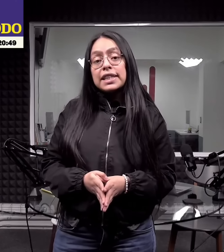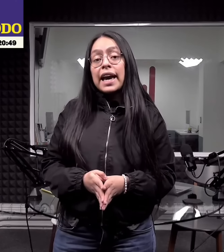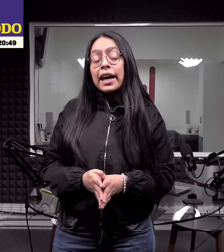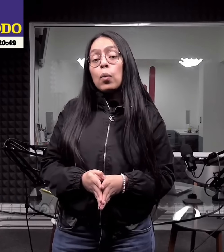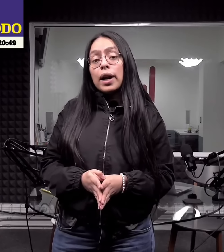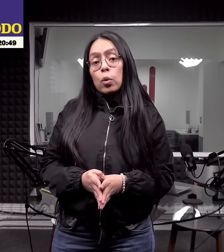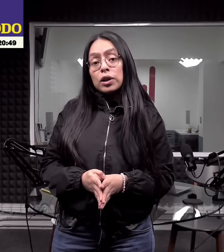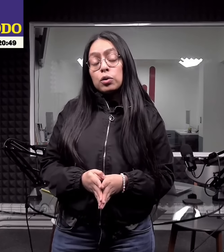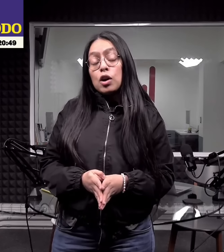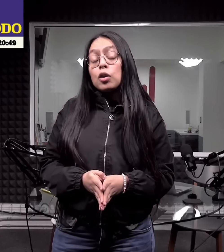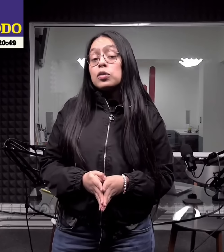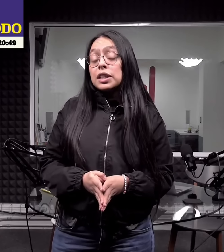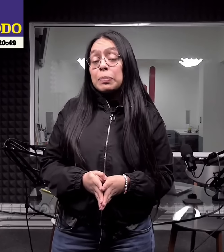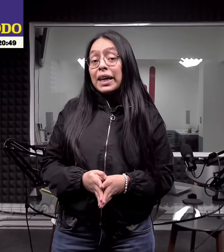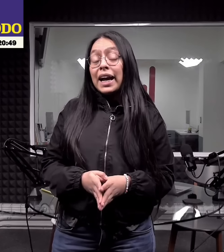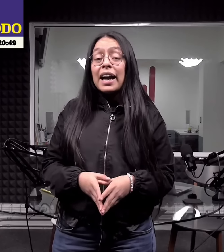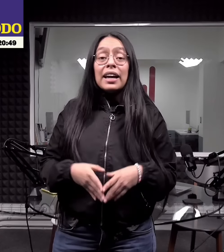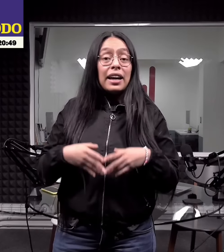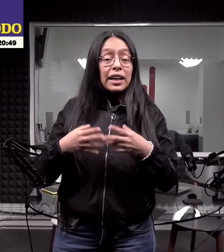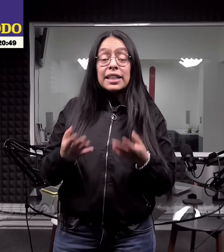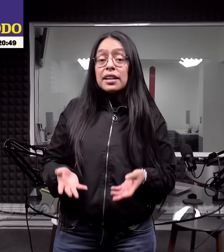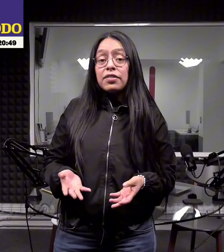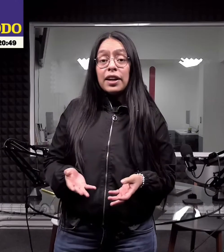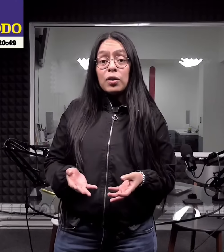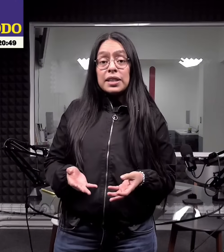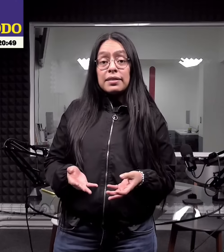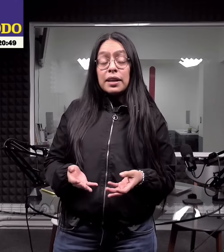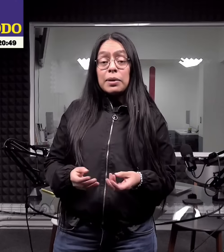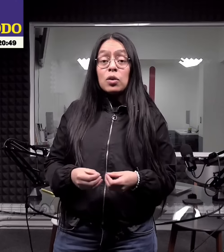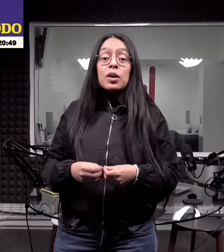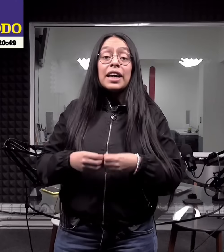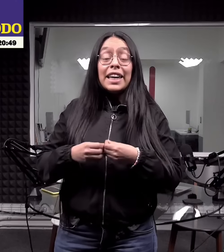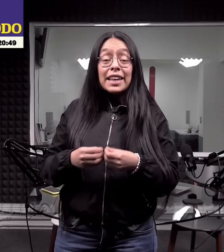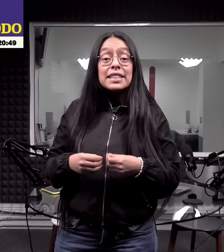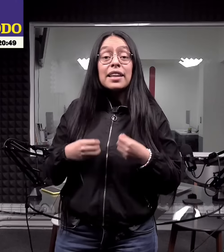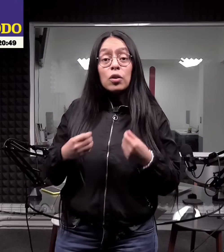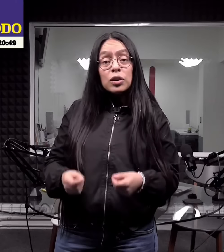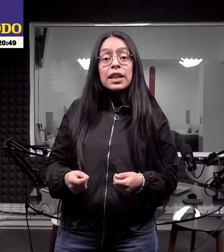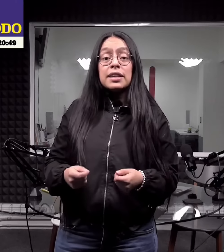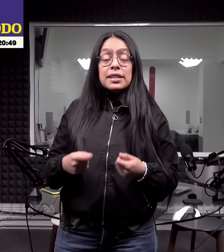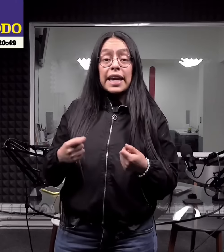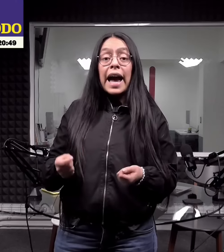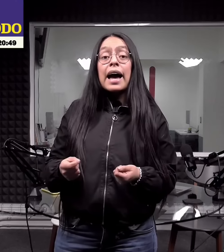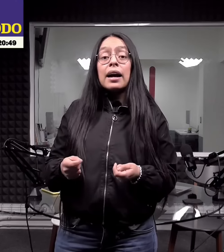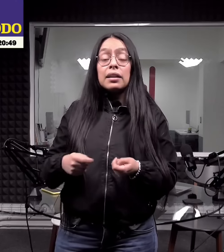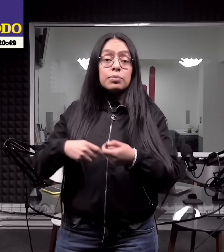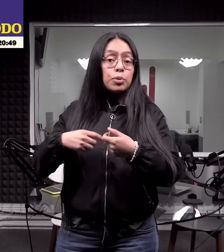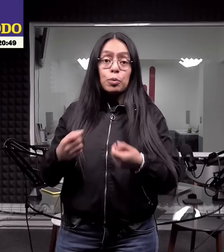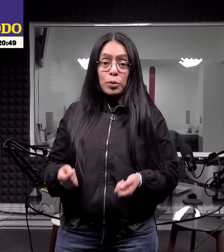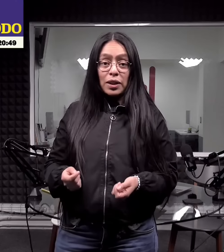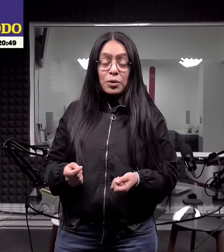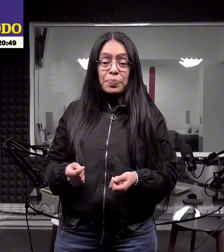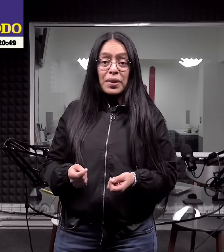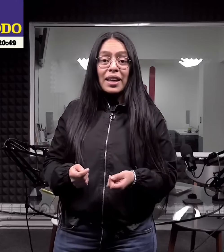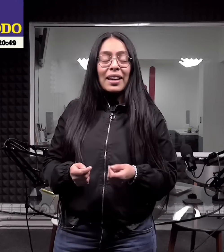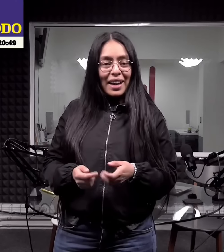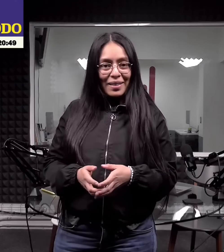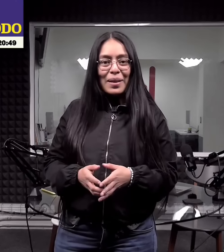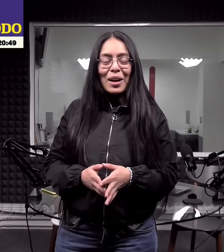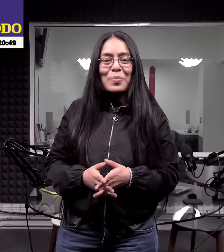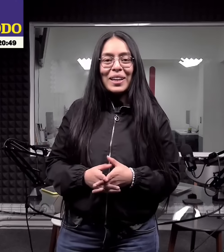y Justicia en Guanajuato. Nos explica a qué se refieren con ese término y desde dónde se ha